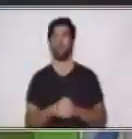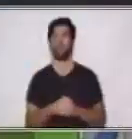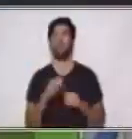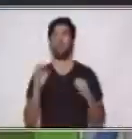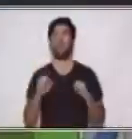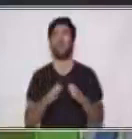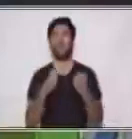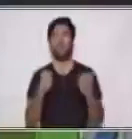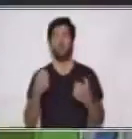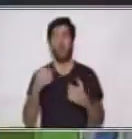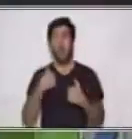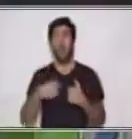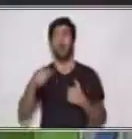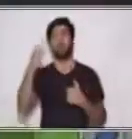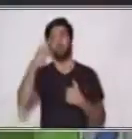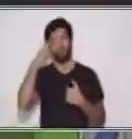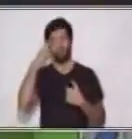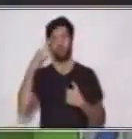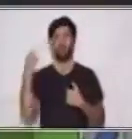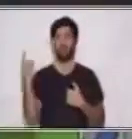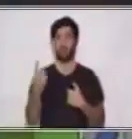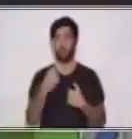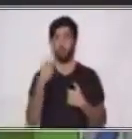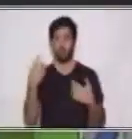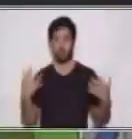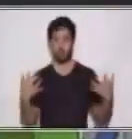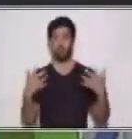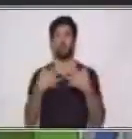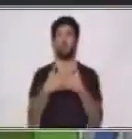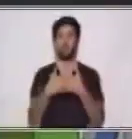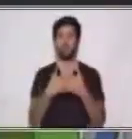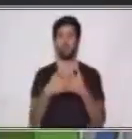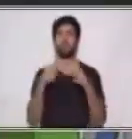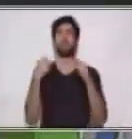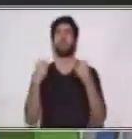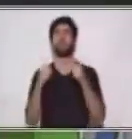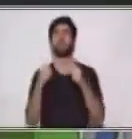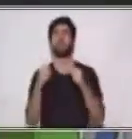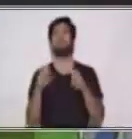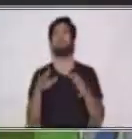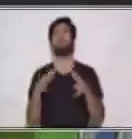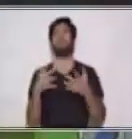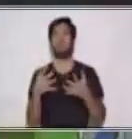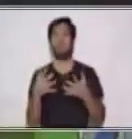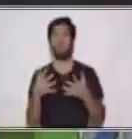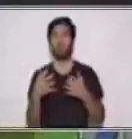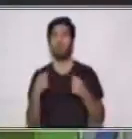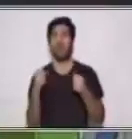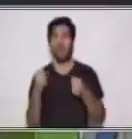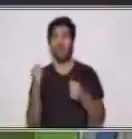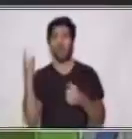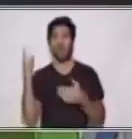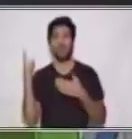deciden unificar los pictogramas, los símbolos, y crear los ideogramas.